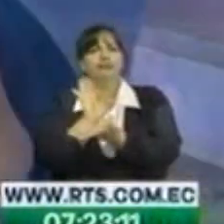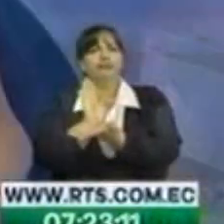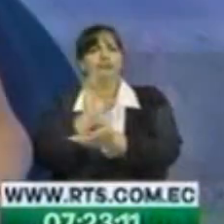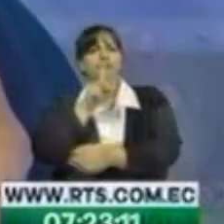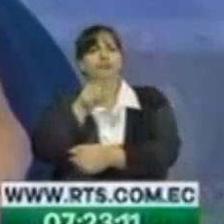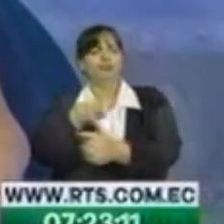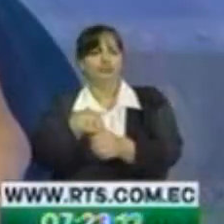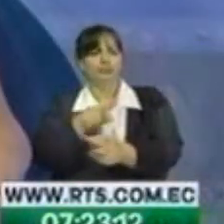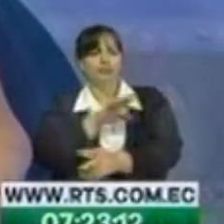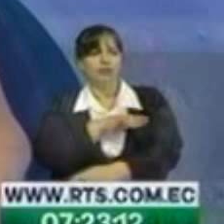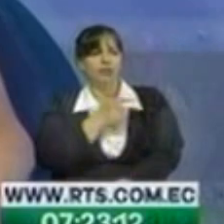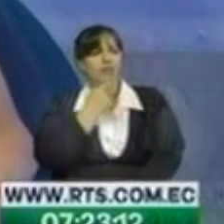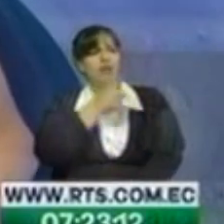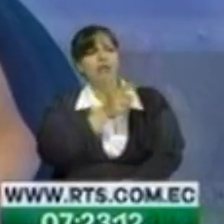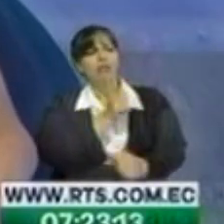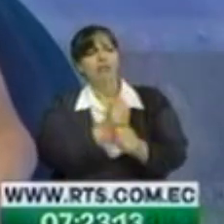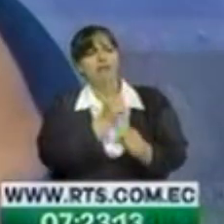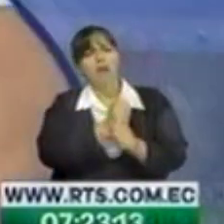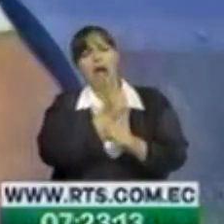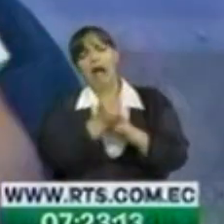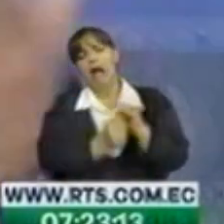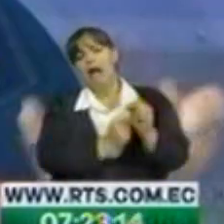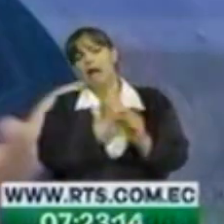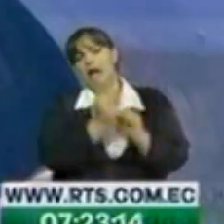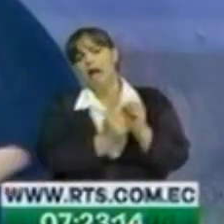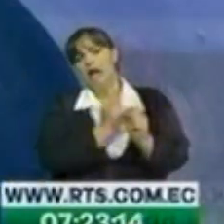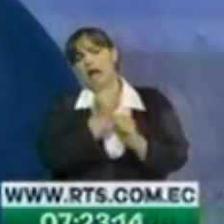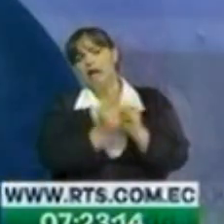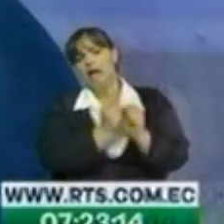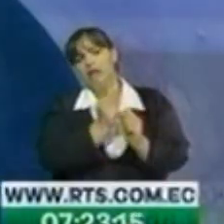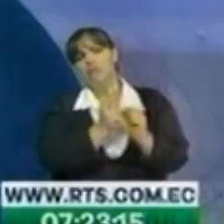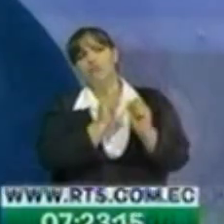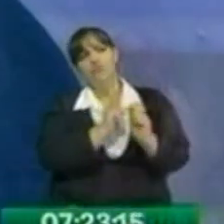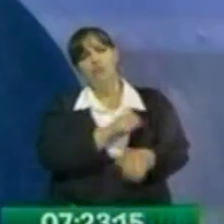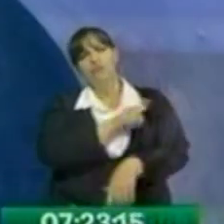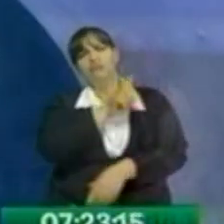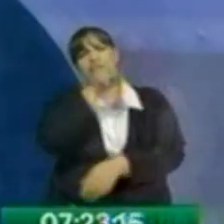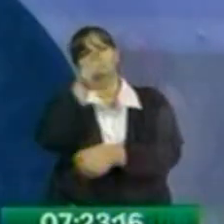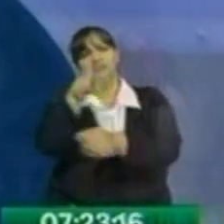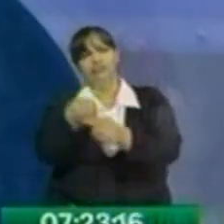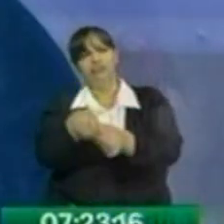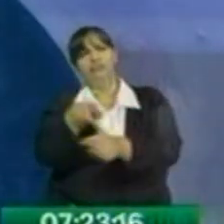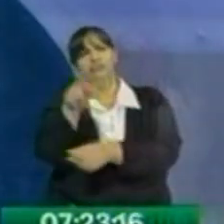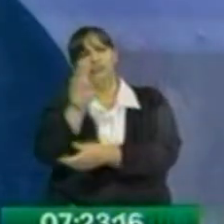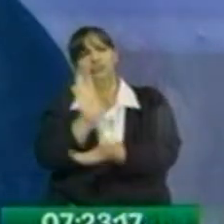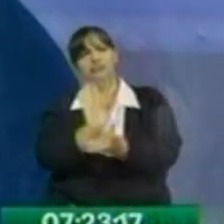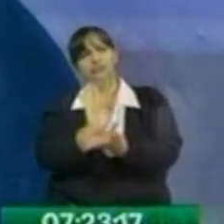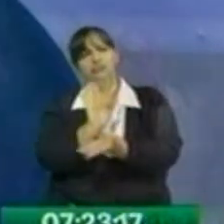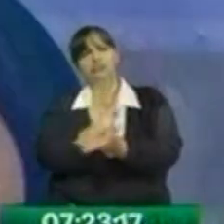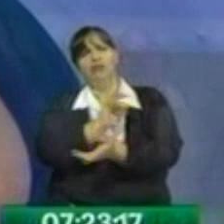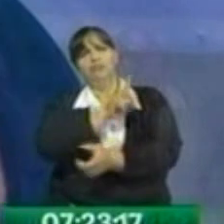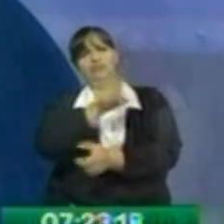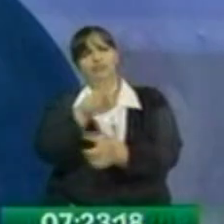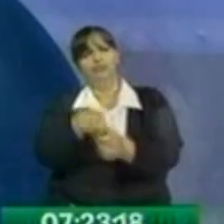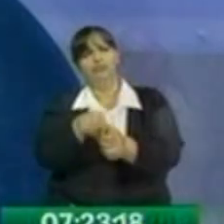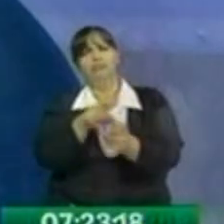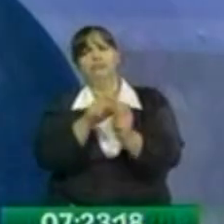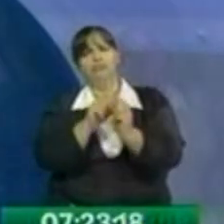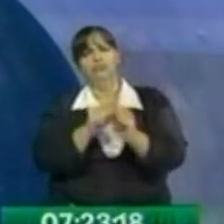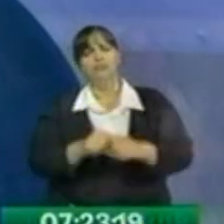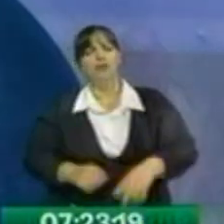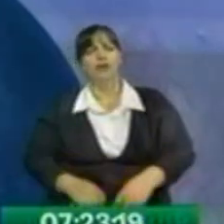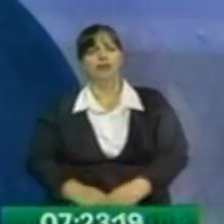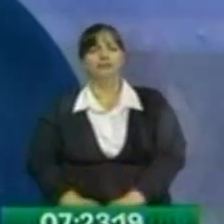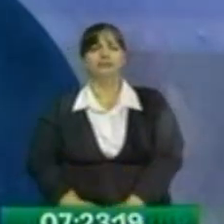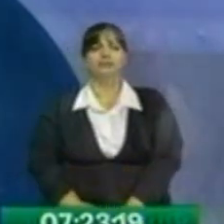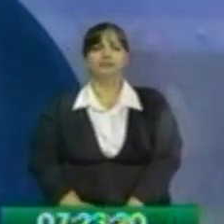seguridad social, garantizar seguridad social para todo este sector que históricamente no ha estado dentro